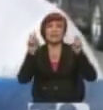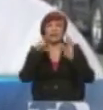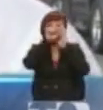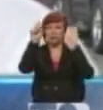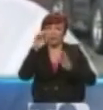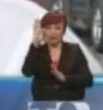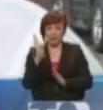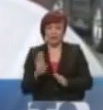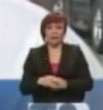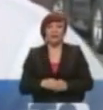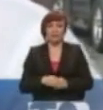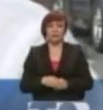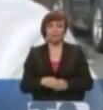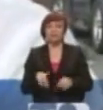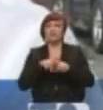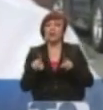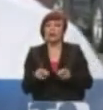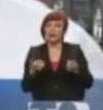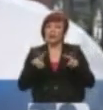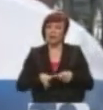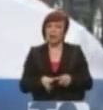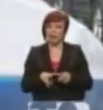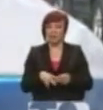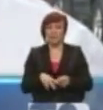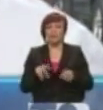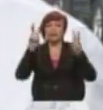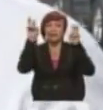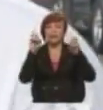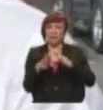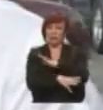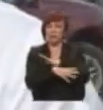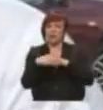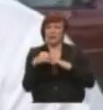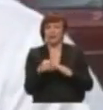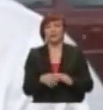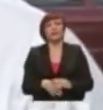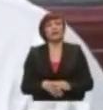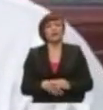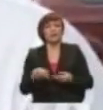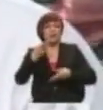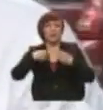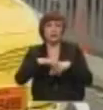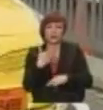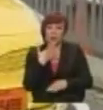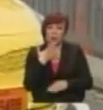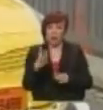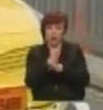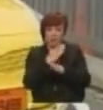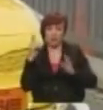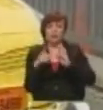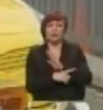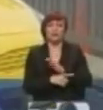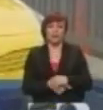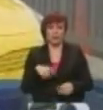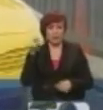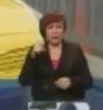está el tema de la comercialización del petróleo con estos diferenciales que han sido denunciados. Hay que